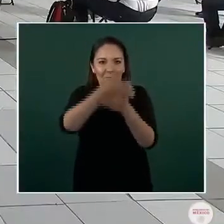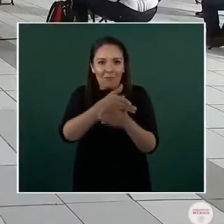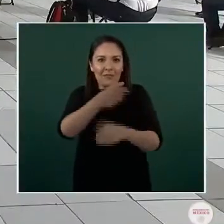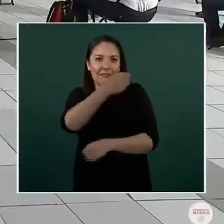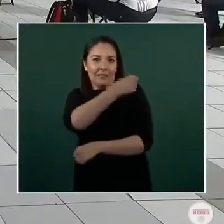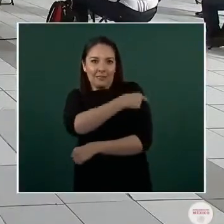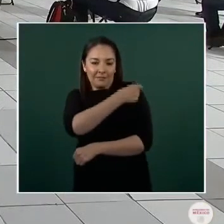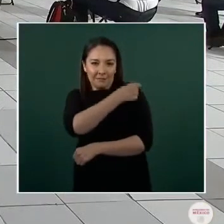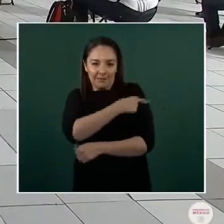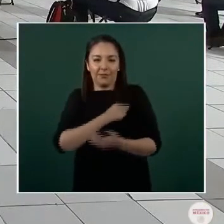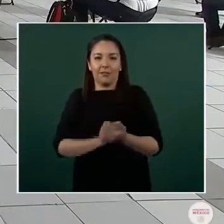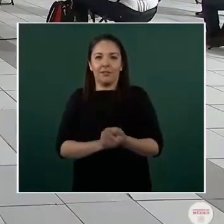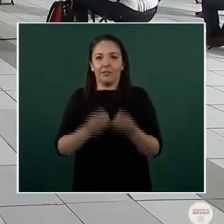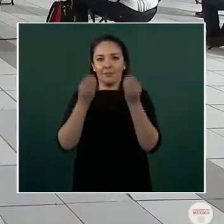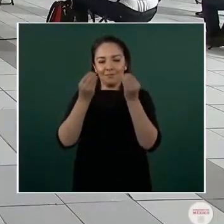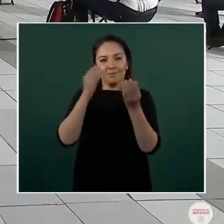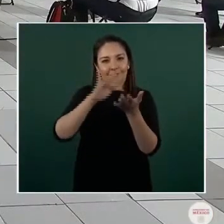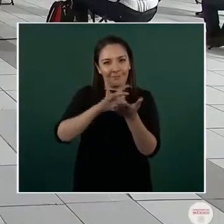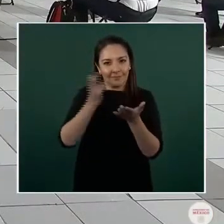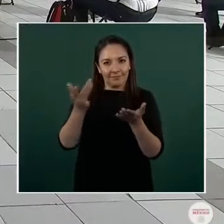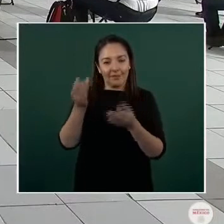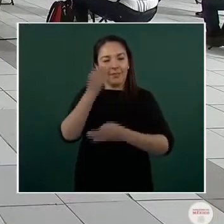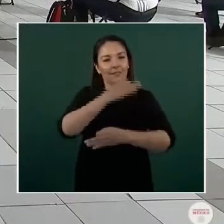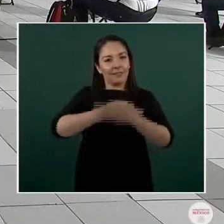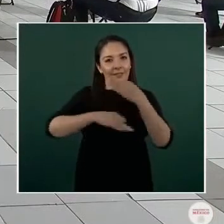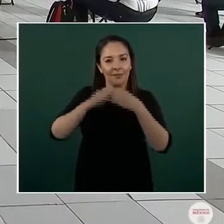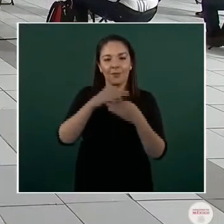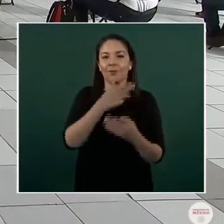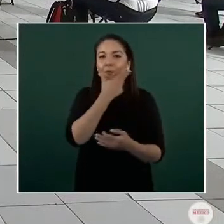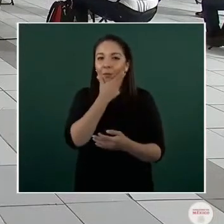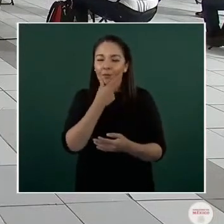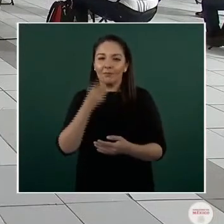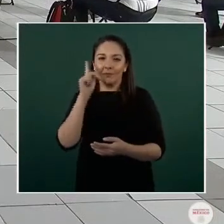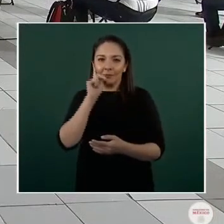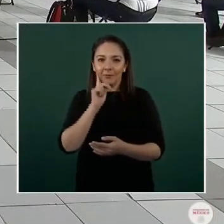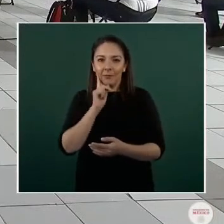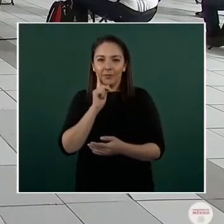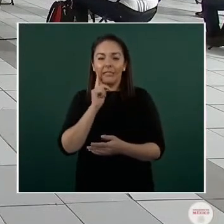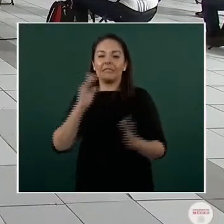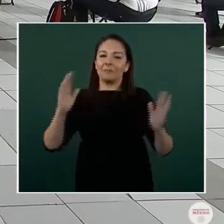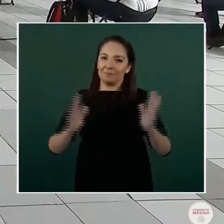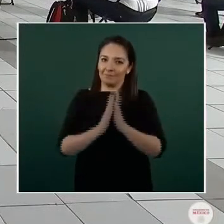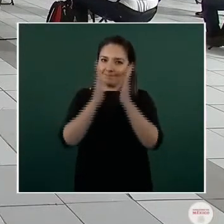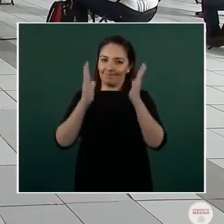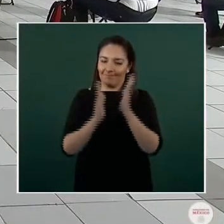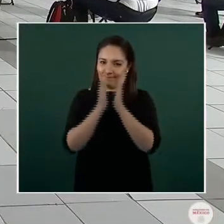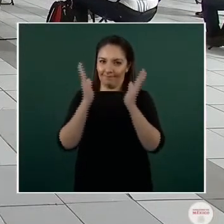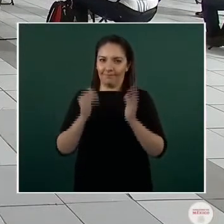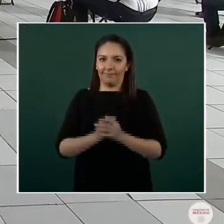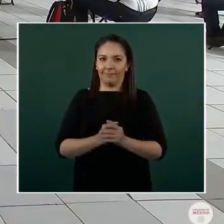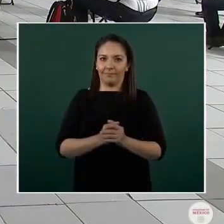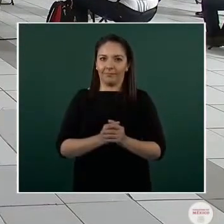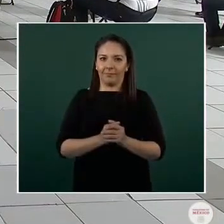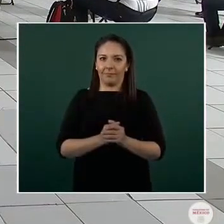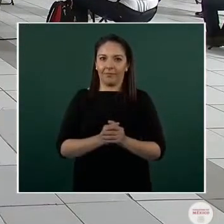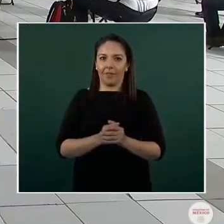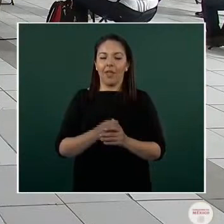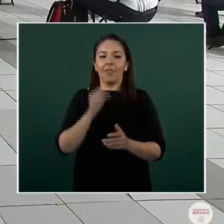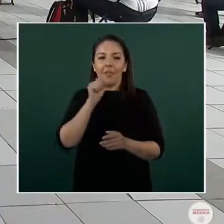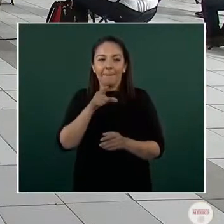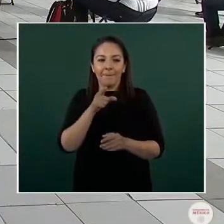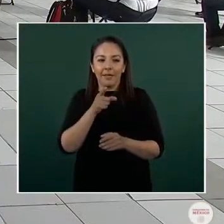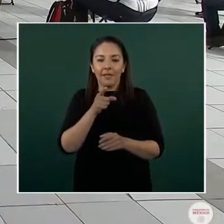pues muchas gracias también a todas y a todos los que estuvieron participando. Ese día también